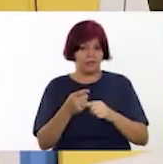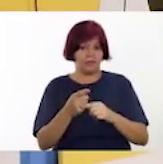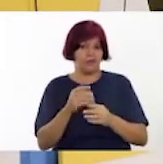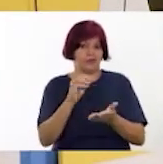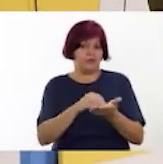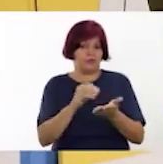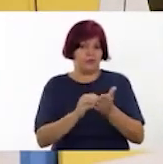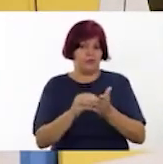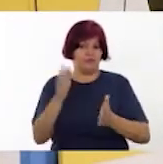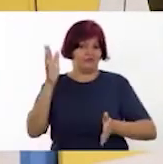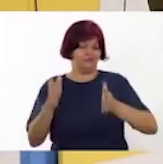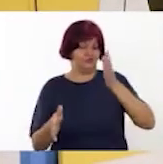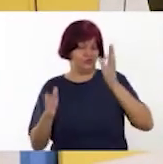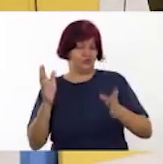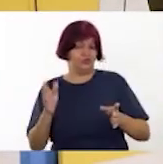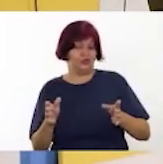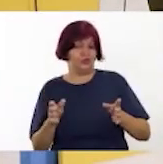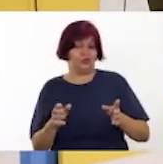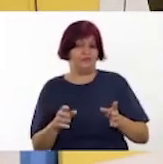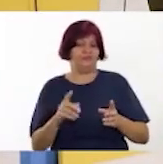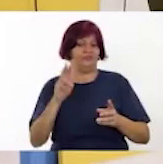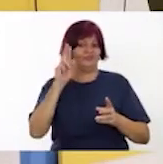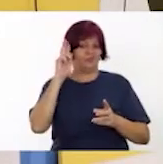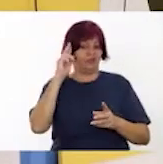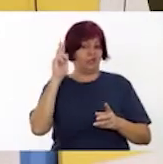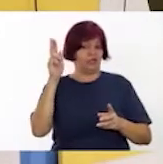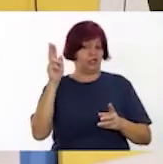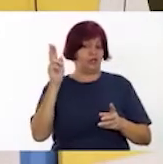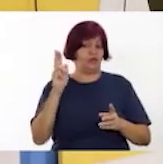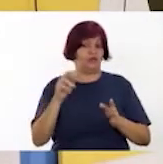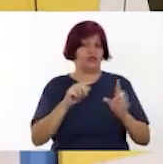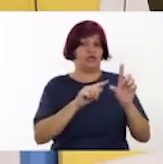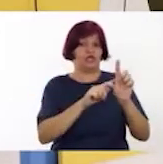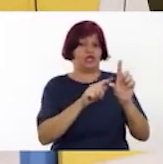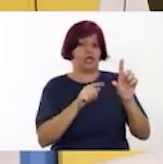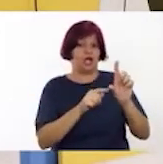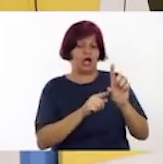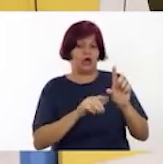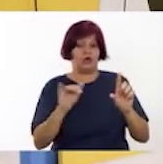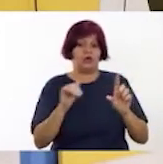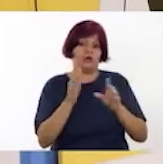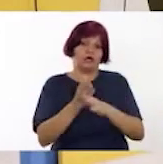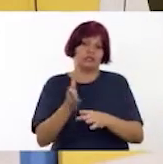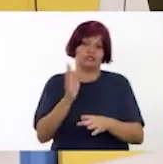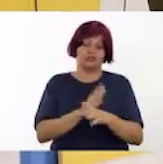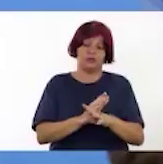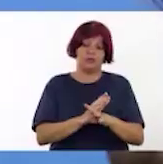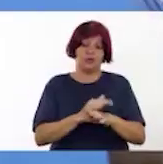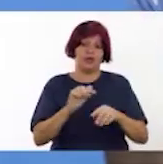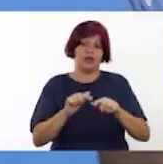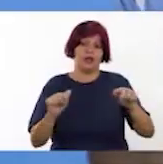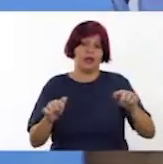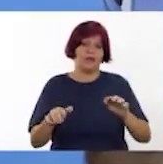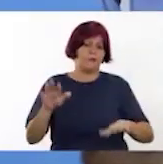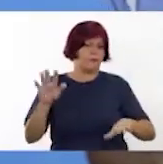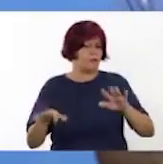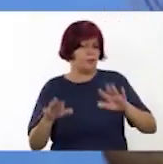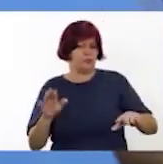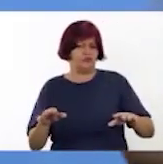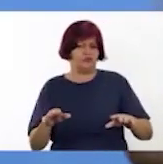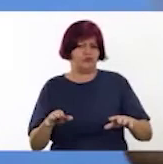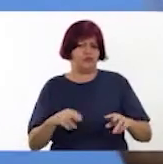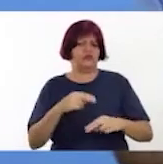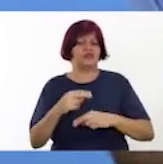los lados homólogos, en este caso, acuérdense que ángulos iguales se oponen lados proporcionales, haga de tarea,